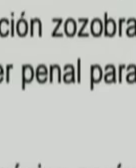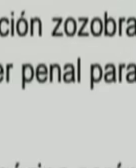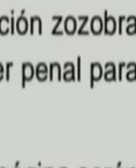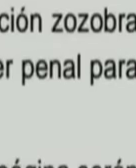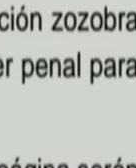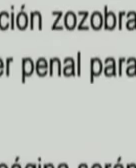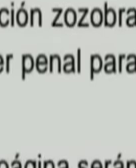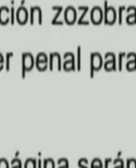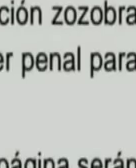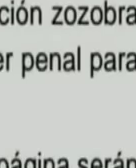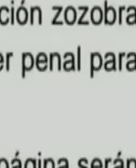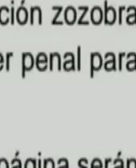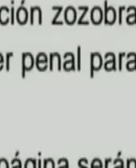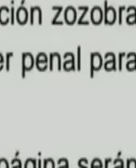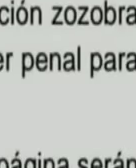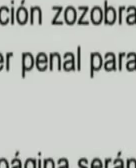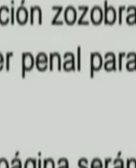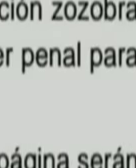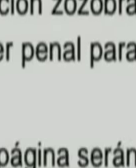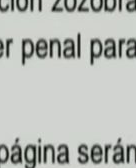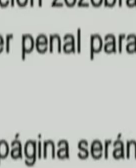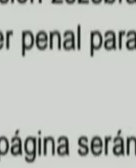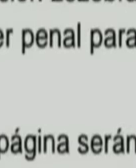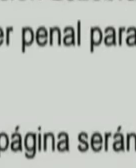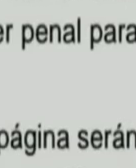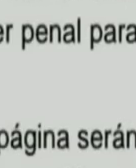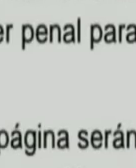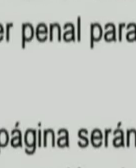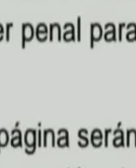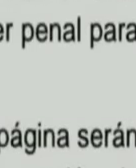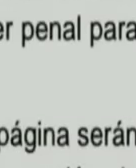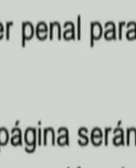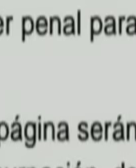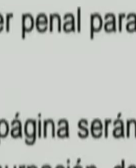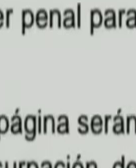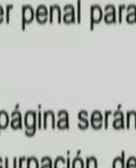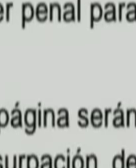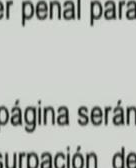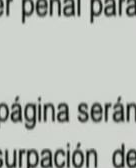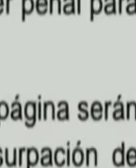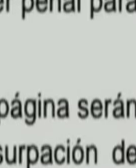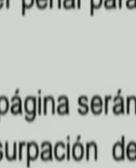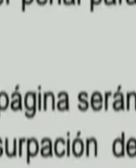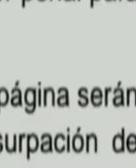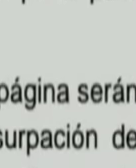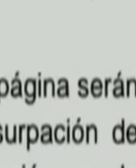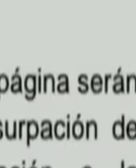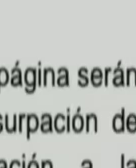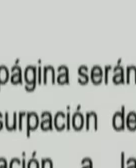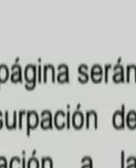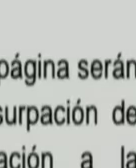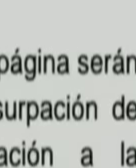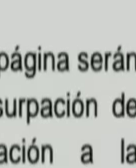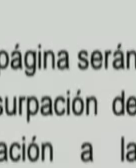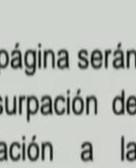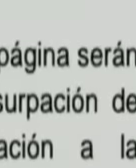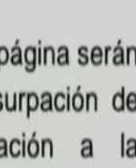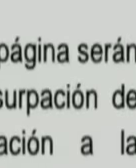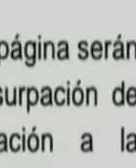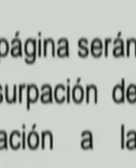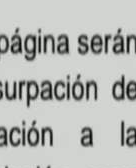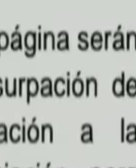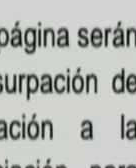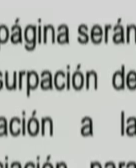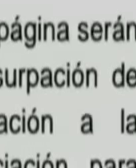que recordemos todo esto porque es el preámbulo a las investigaciones en curso. Eso lo